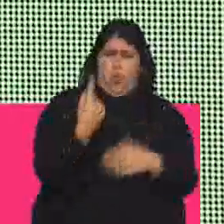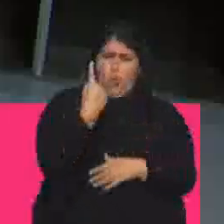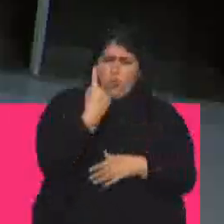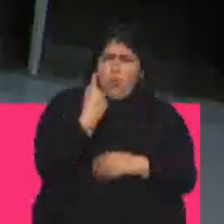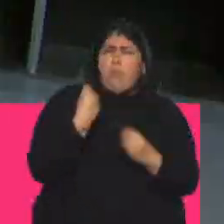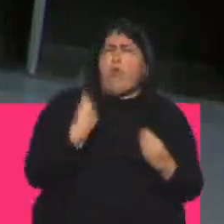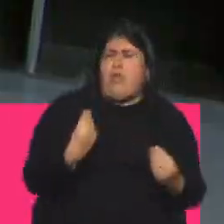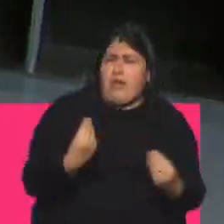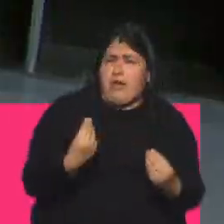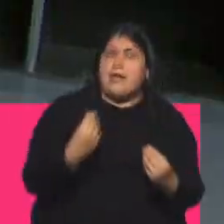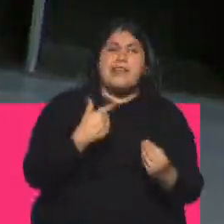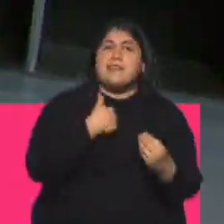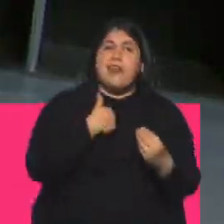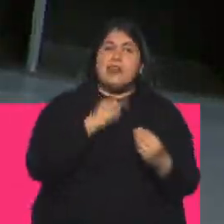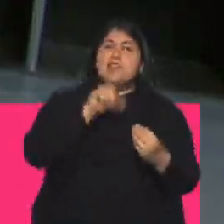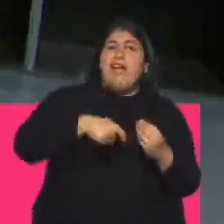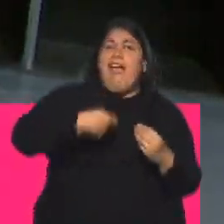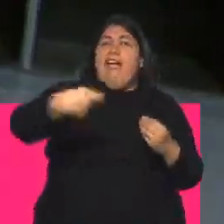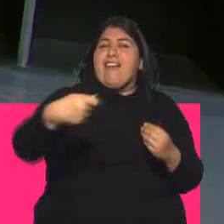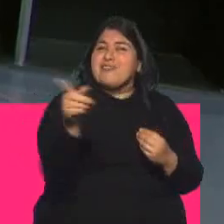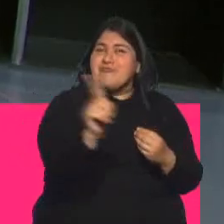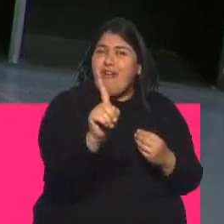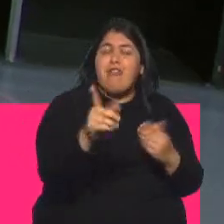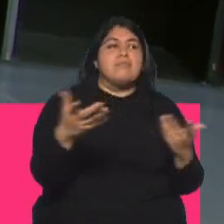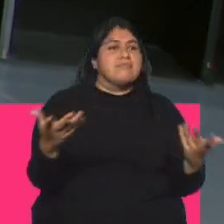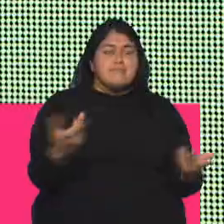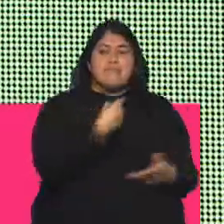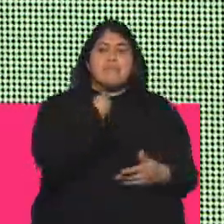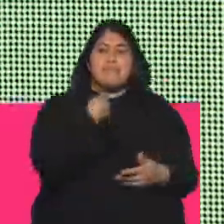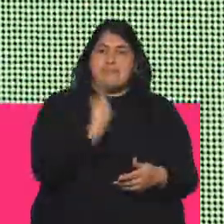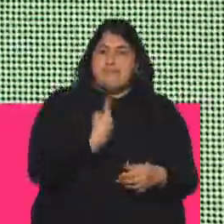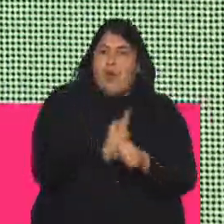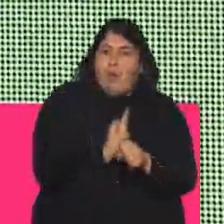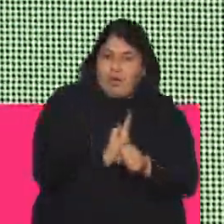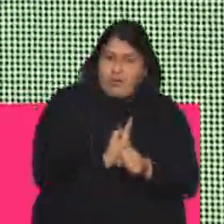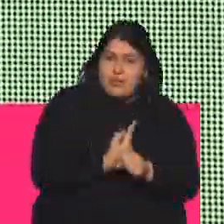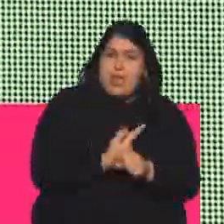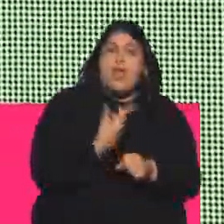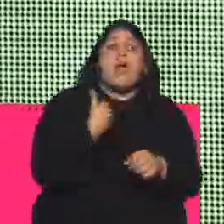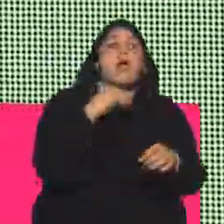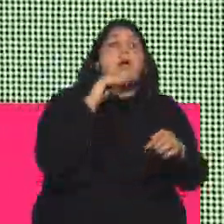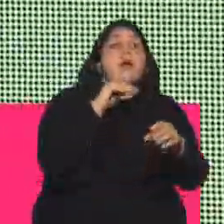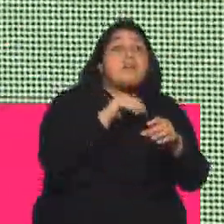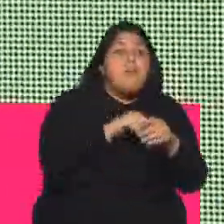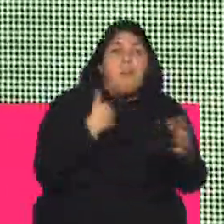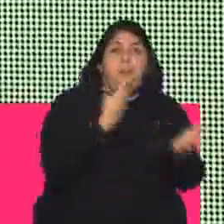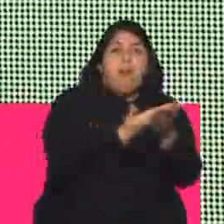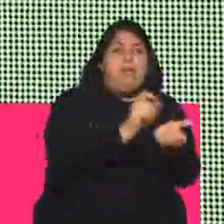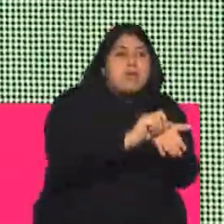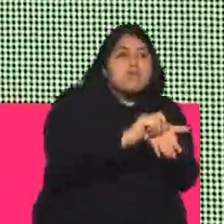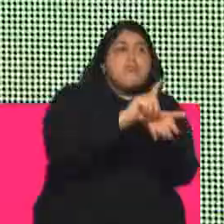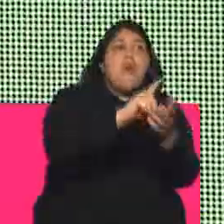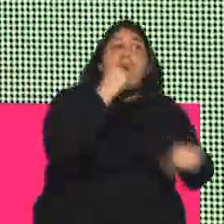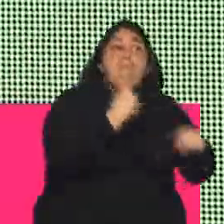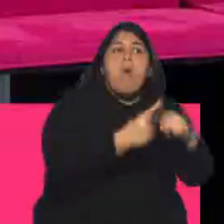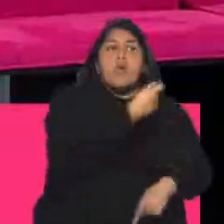podés acceder a la hora 30, ni a la entonces, hora 3, decís, ni a la hora nada. Pará, la clave es, quiero que me actualicen el límite en cuotas.